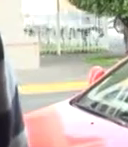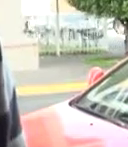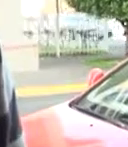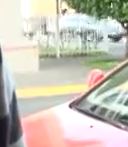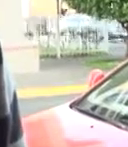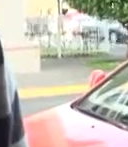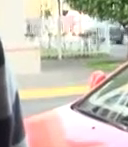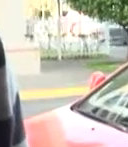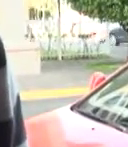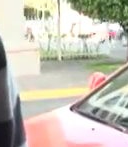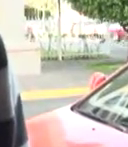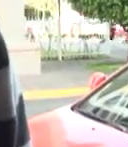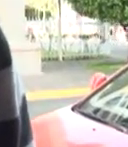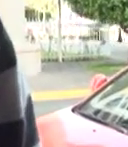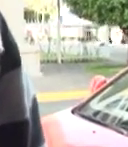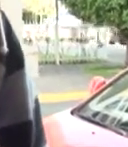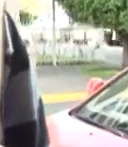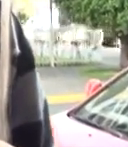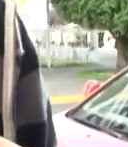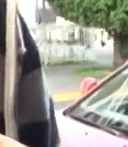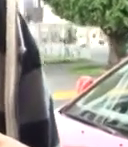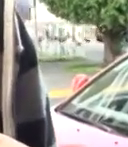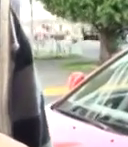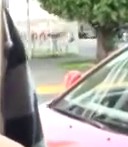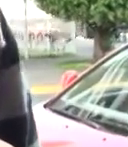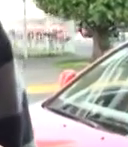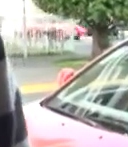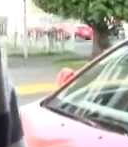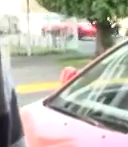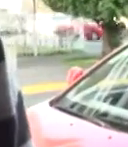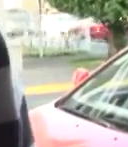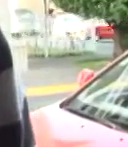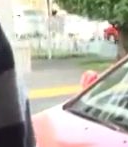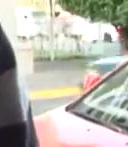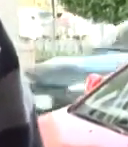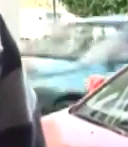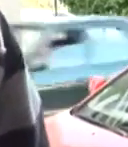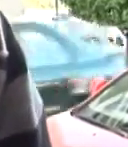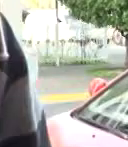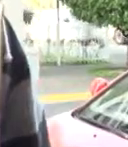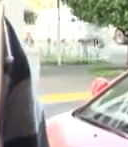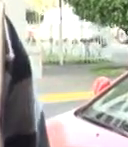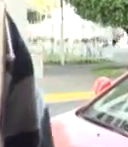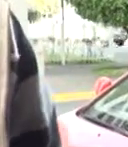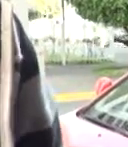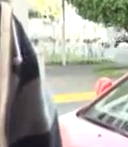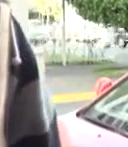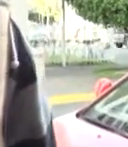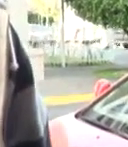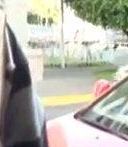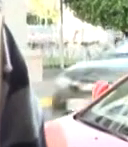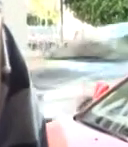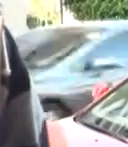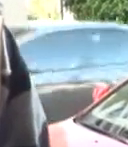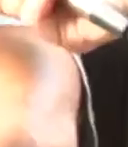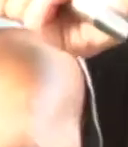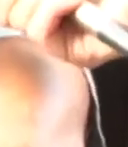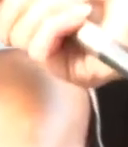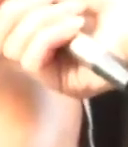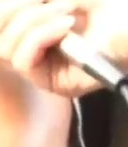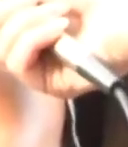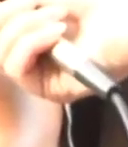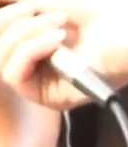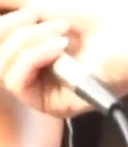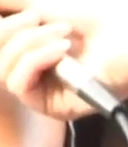porque porque digamos decimos algo y hacemos otro las cosas espalda de todo el pueblo casense